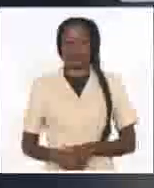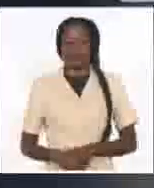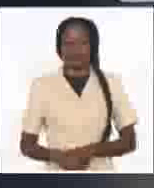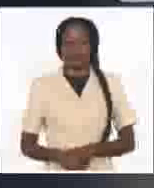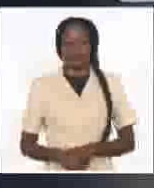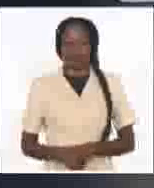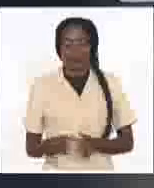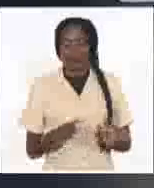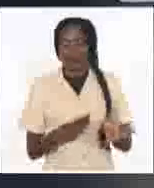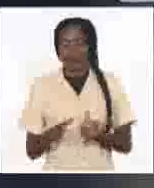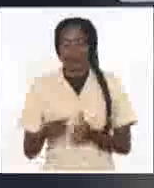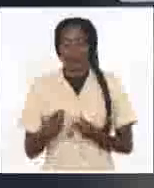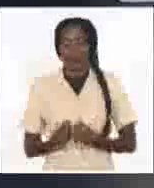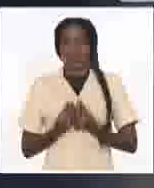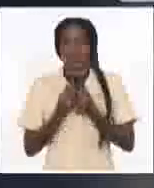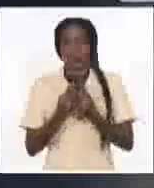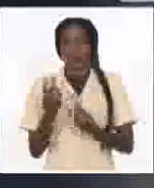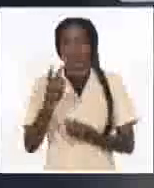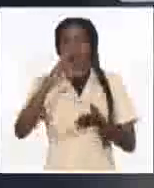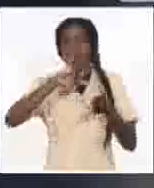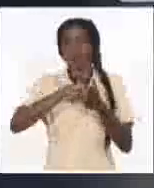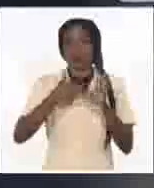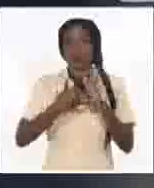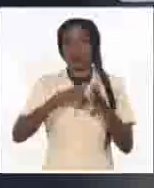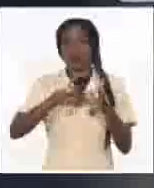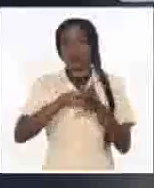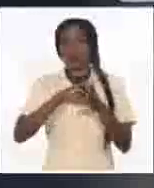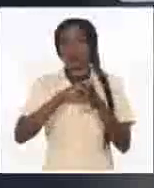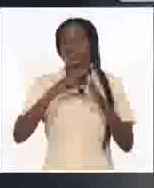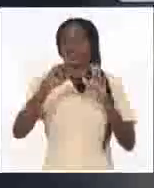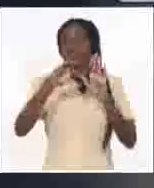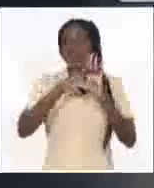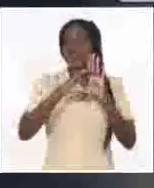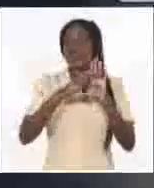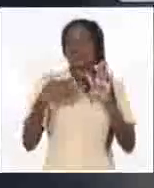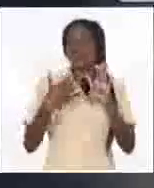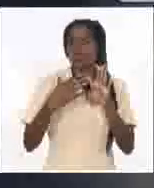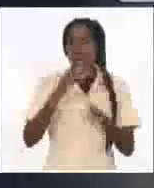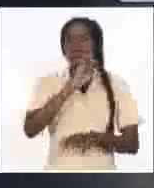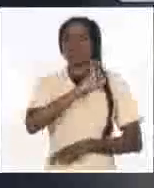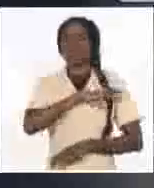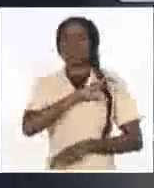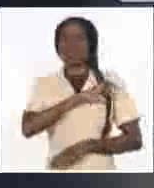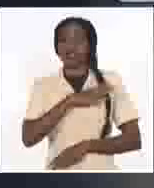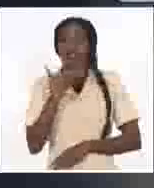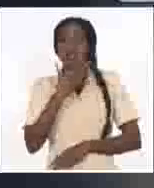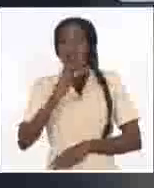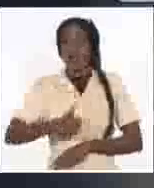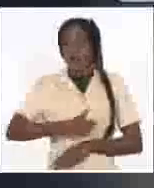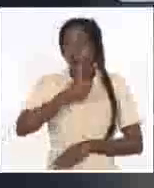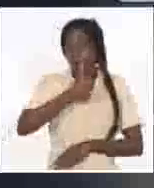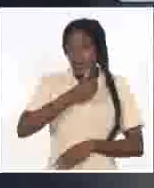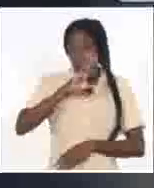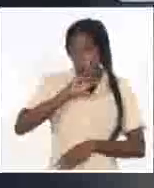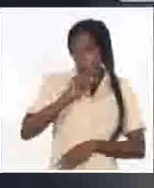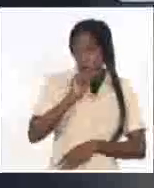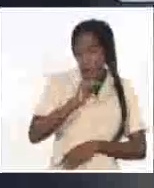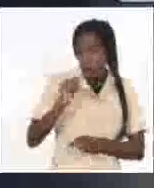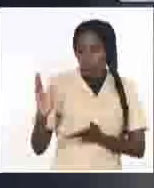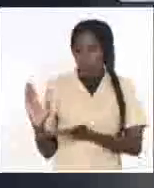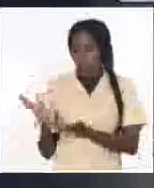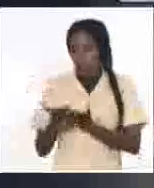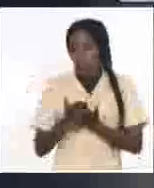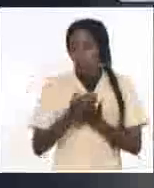Y la entrega formal del segundo proyecto de constitución en Chile se convirtió en motivo de divisiones políticas. El presidente Gabriel Boric recibió el